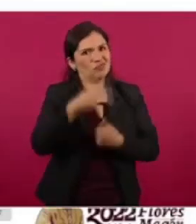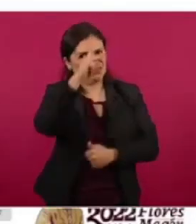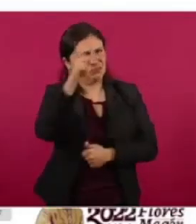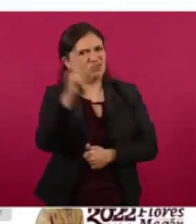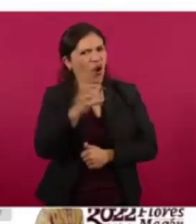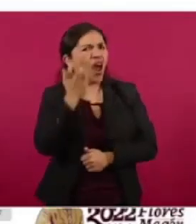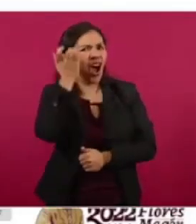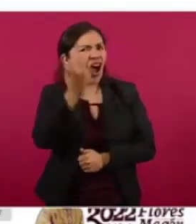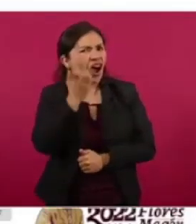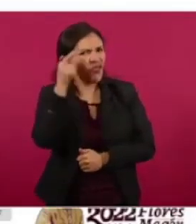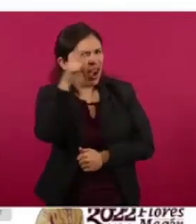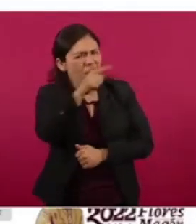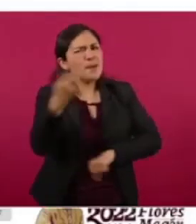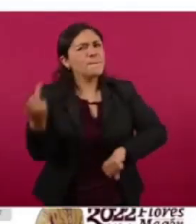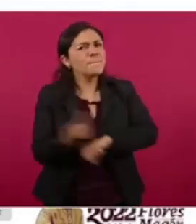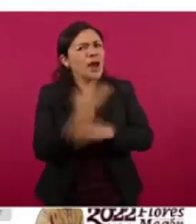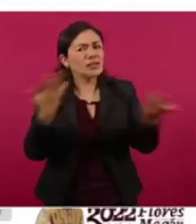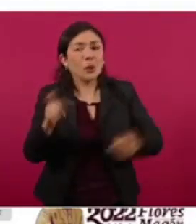¿qué pasó?